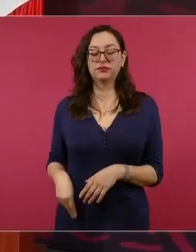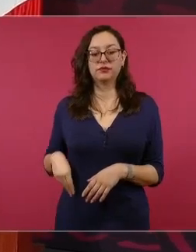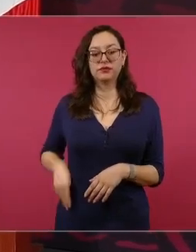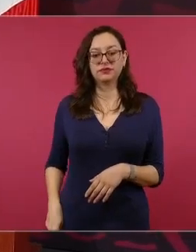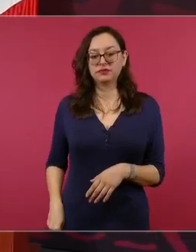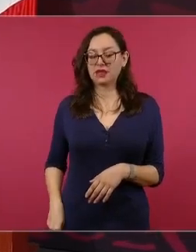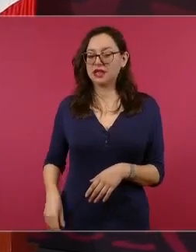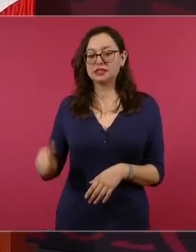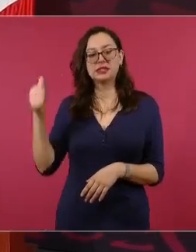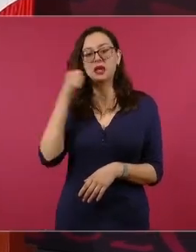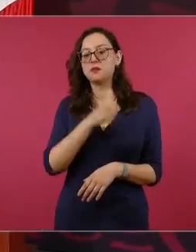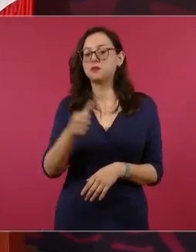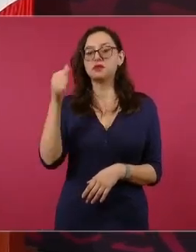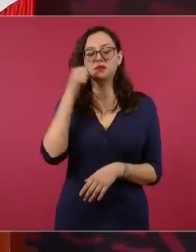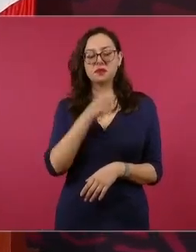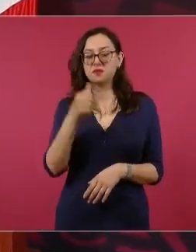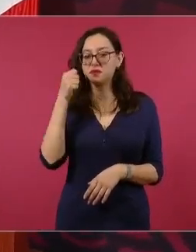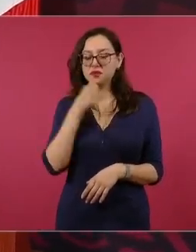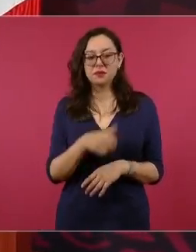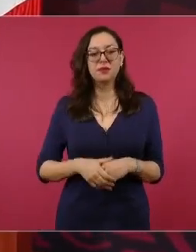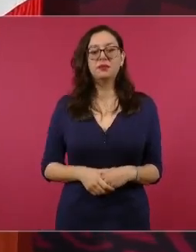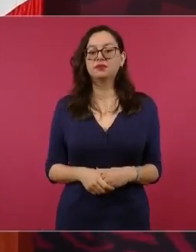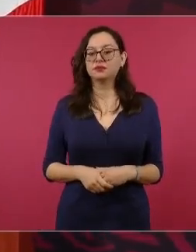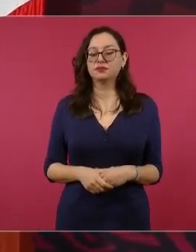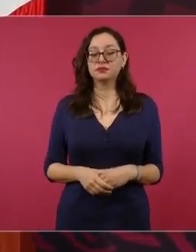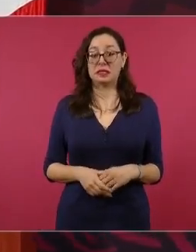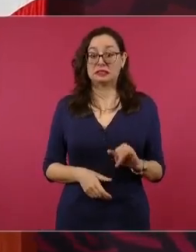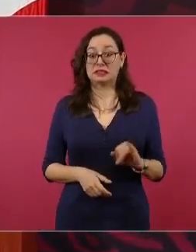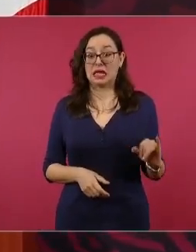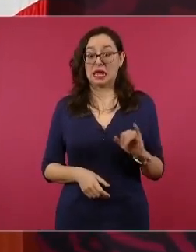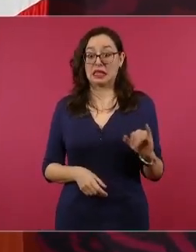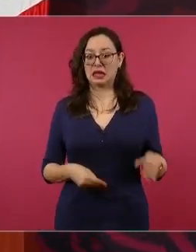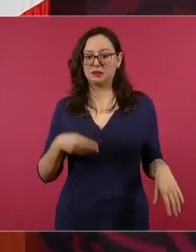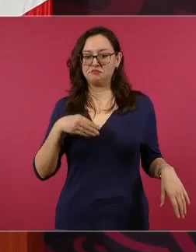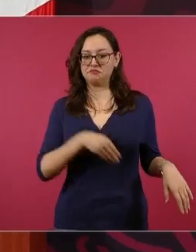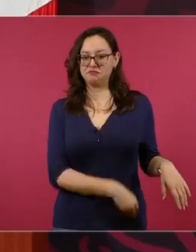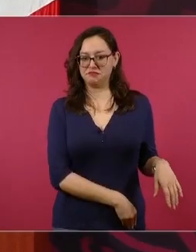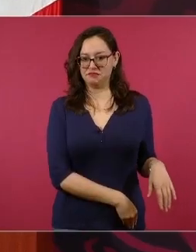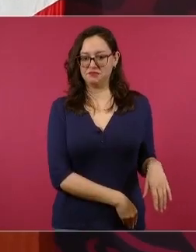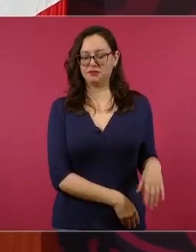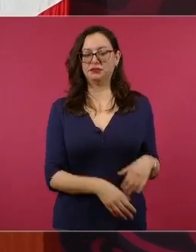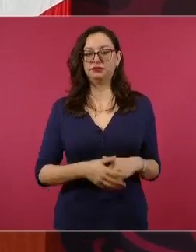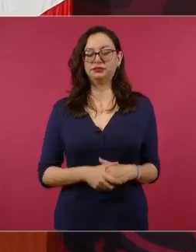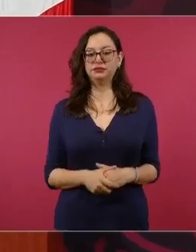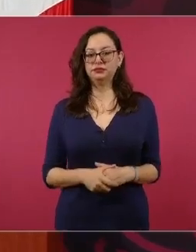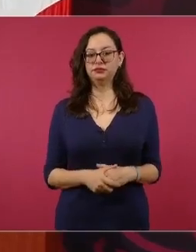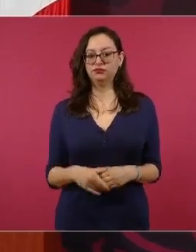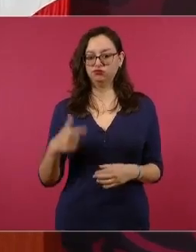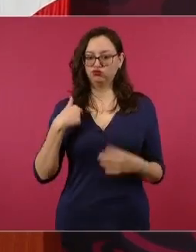izquierda. Siempre. Y ya me arreglaba, iba yo a salir,